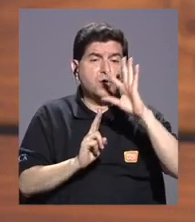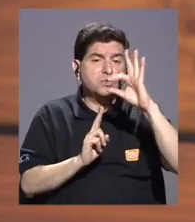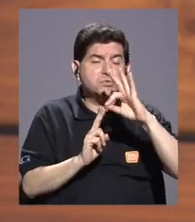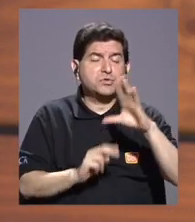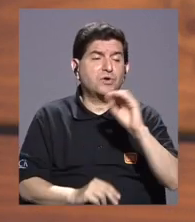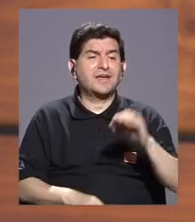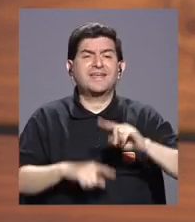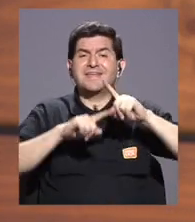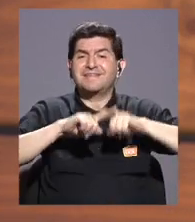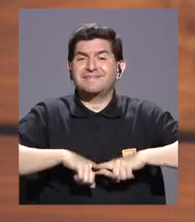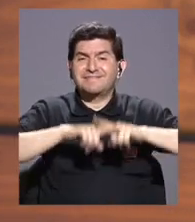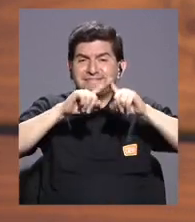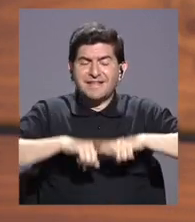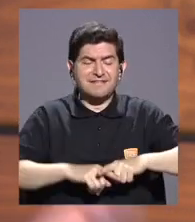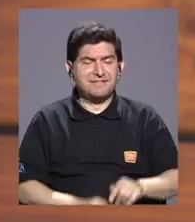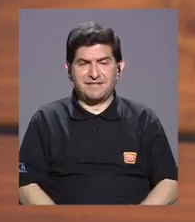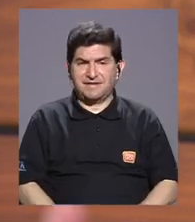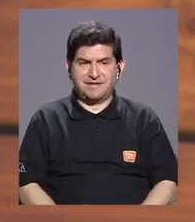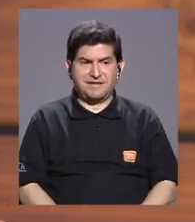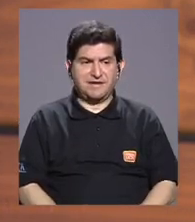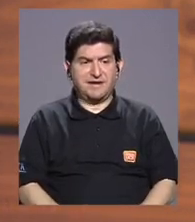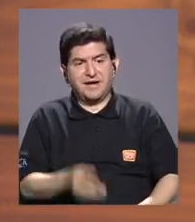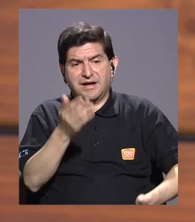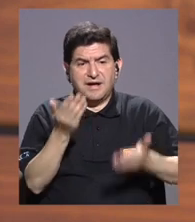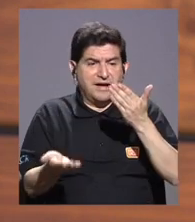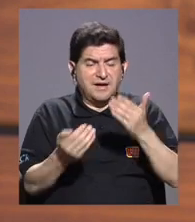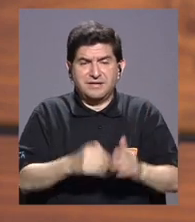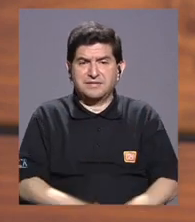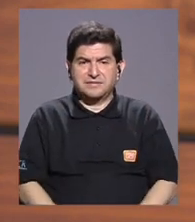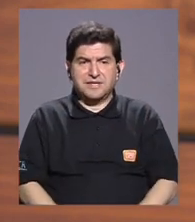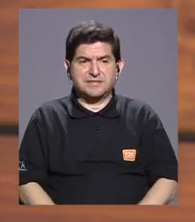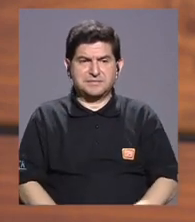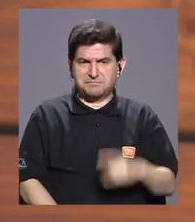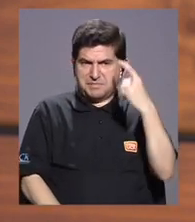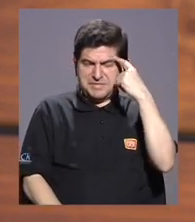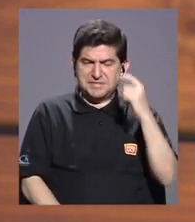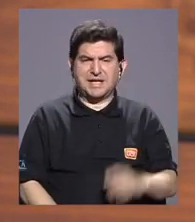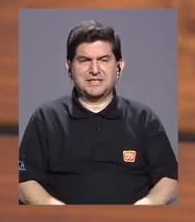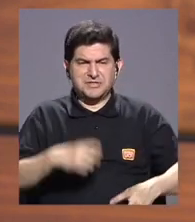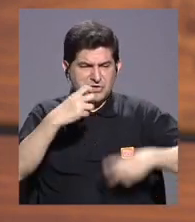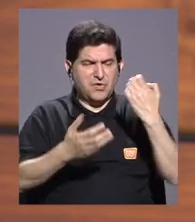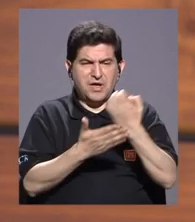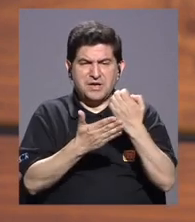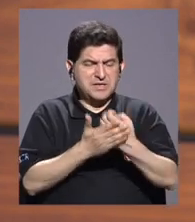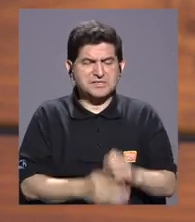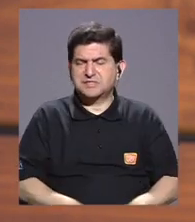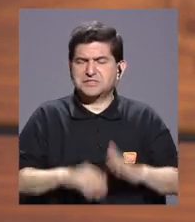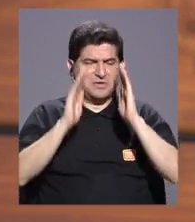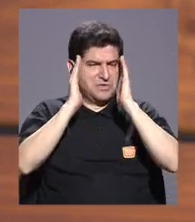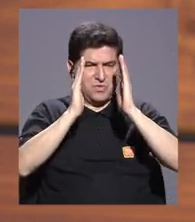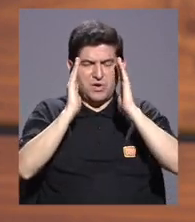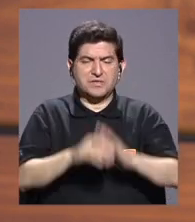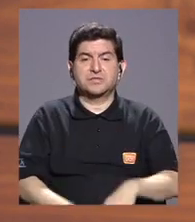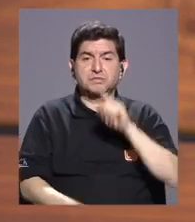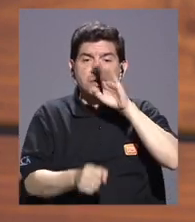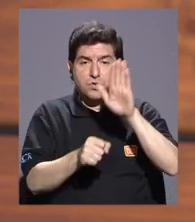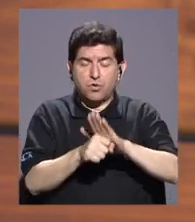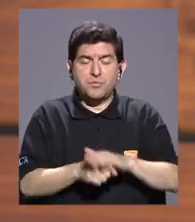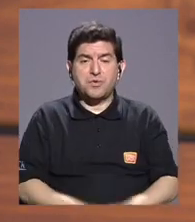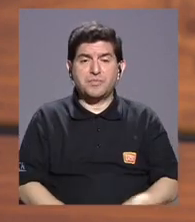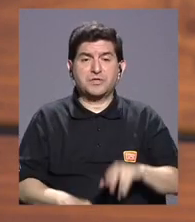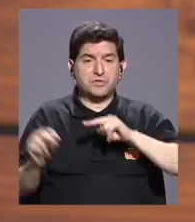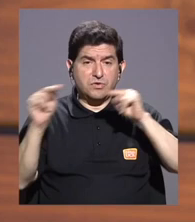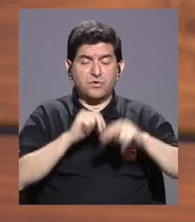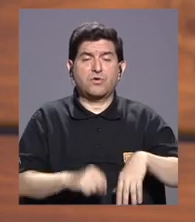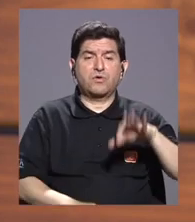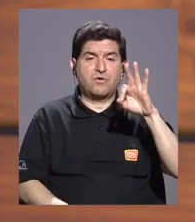y una tendencia a desconocer, apelando a la crisis fiscal, desconocer los compromisos adquiridos en la negociación